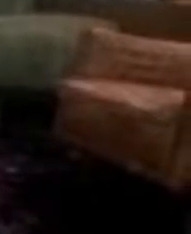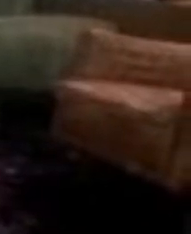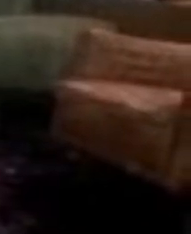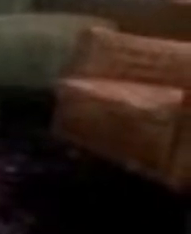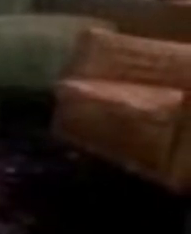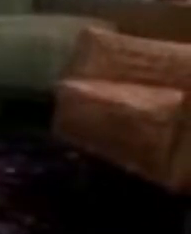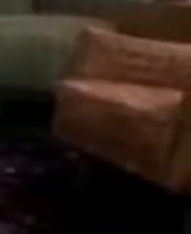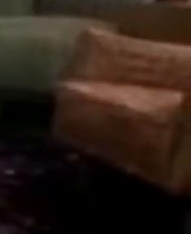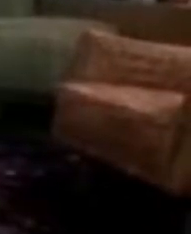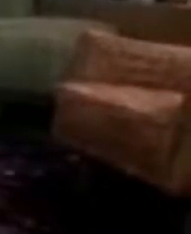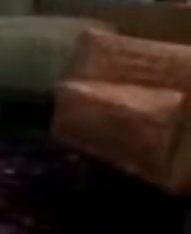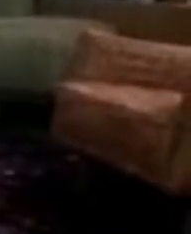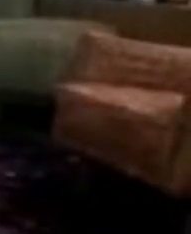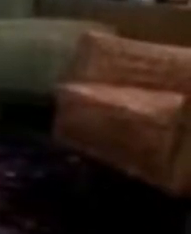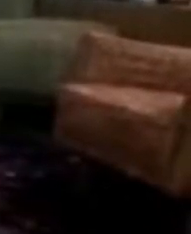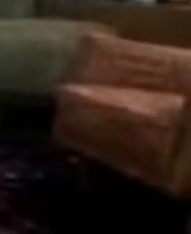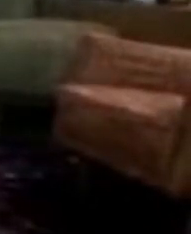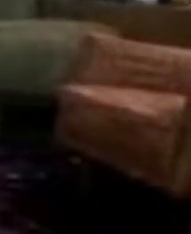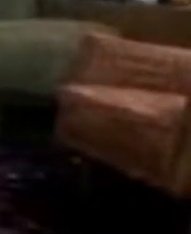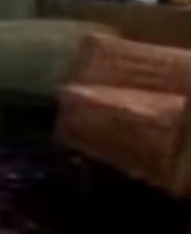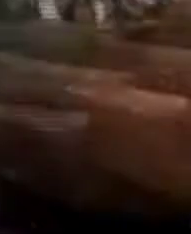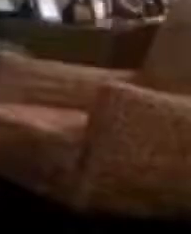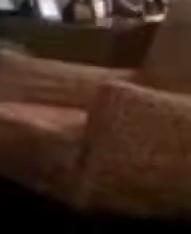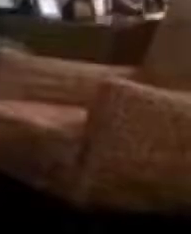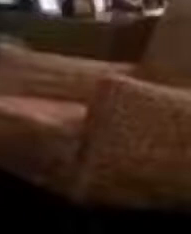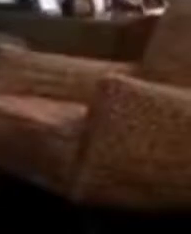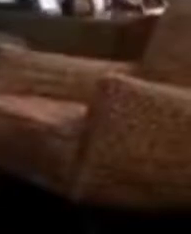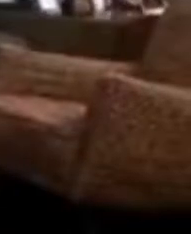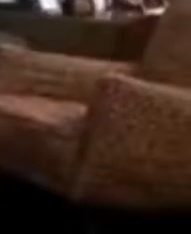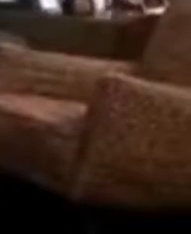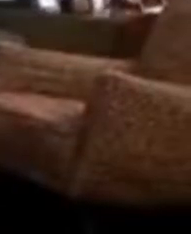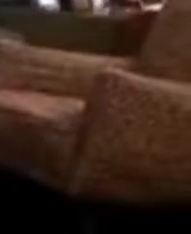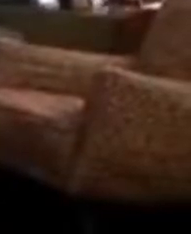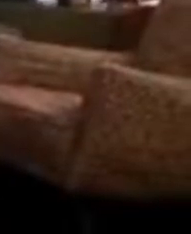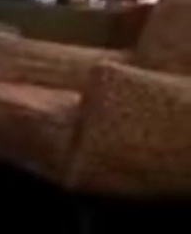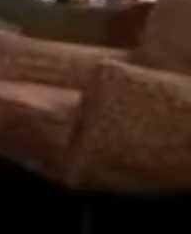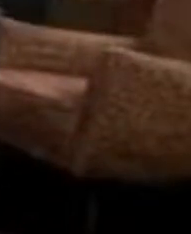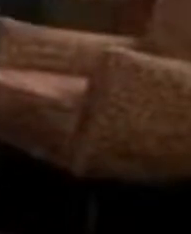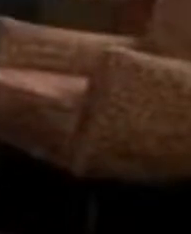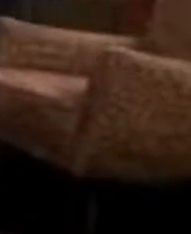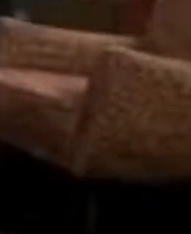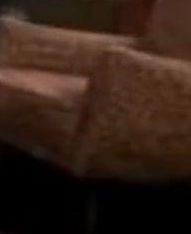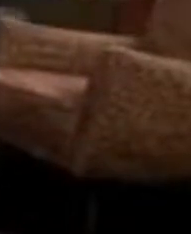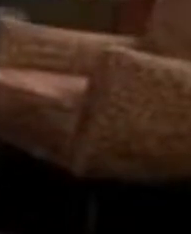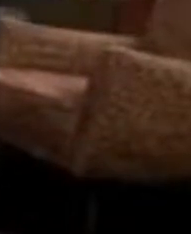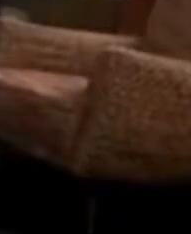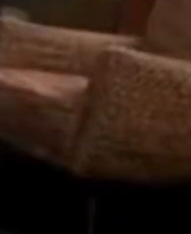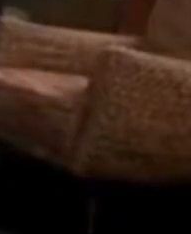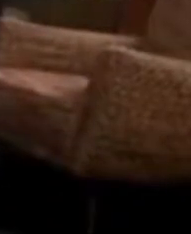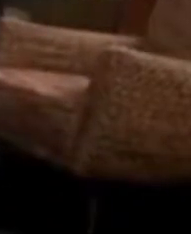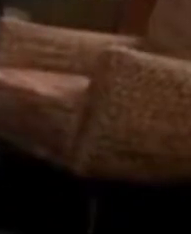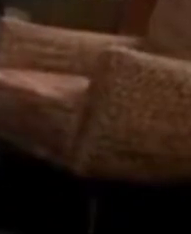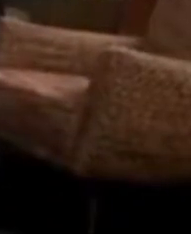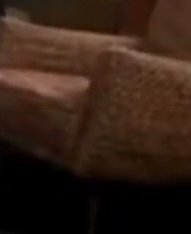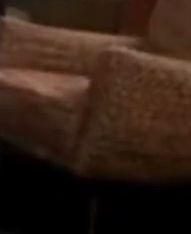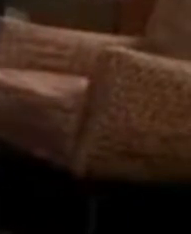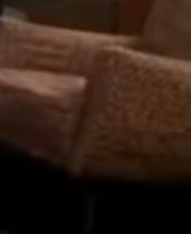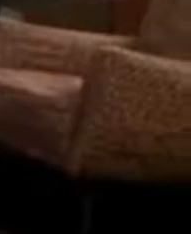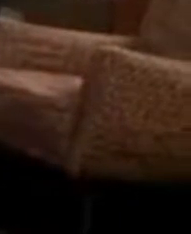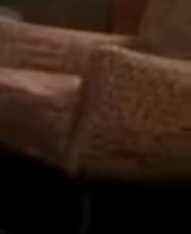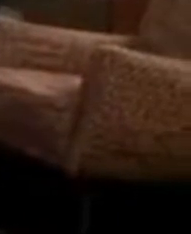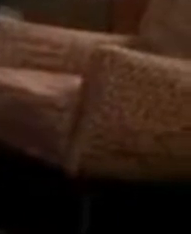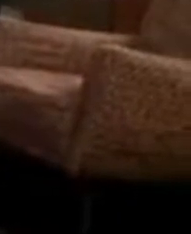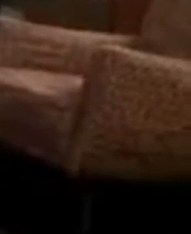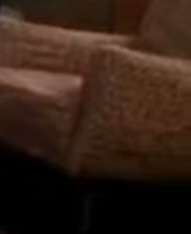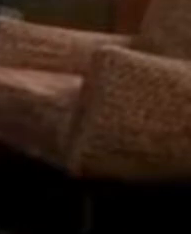orquesta judía a tocar al living. Bueno, no me acordé. Ah. Tocar. A Van Aguila